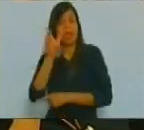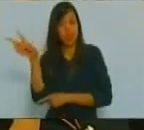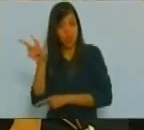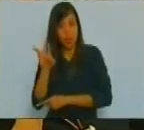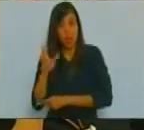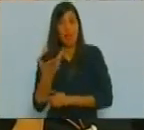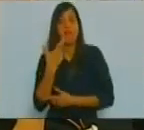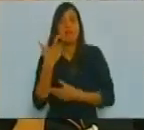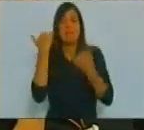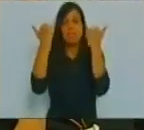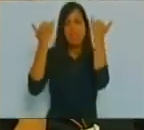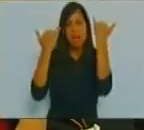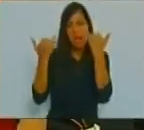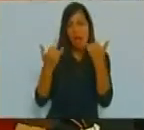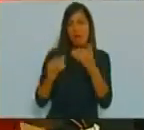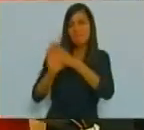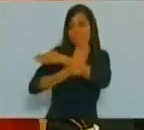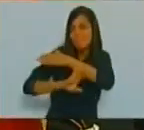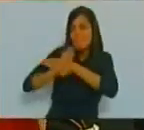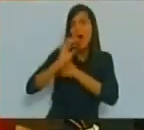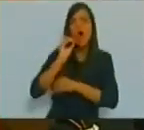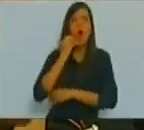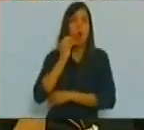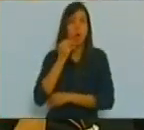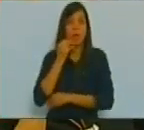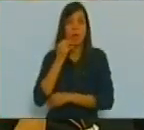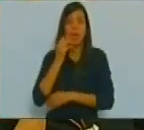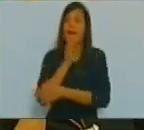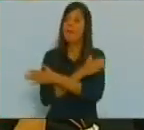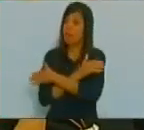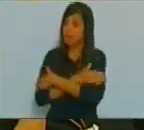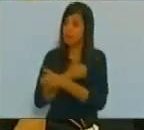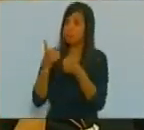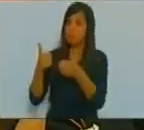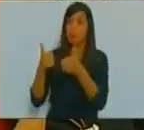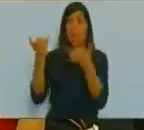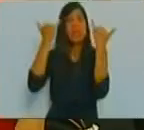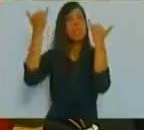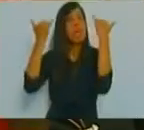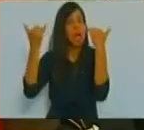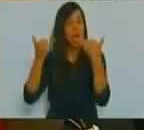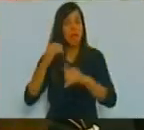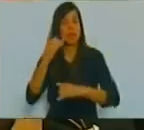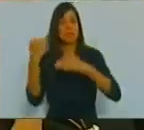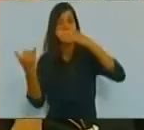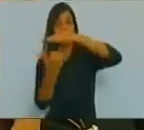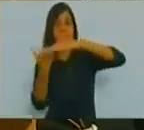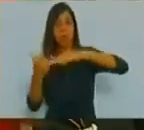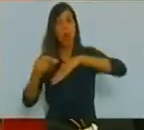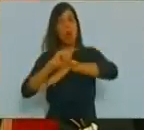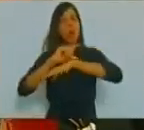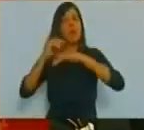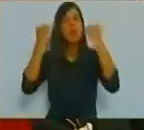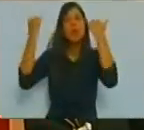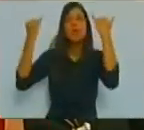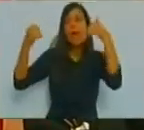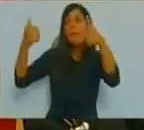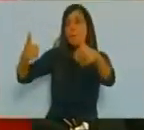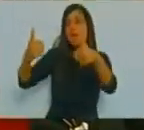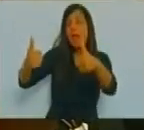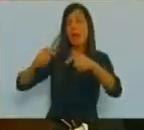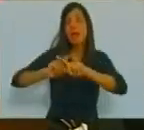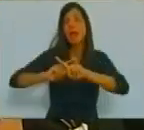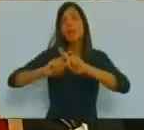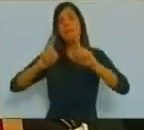que felicito todas las iniciativas desde las instituciones del gobierno sin embargo el aporte